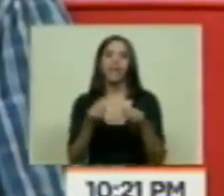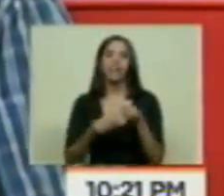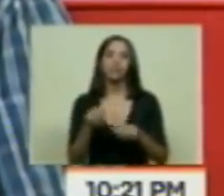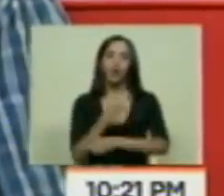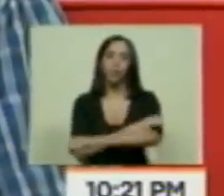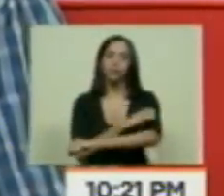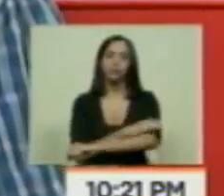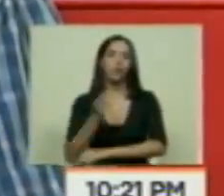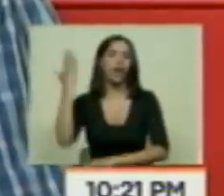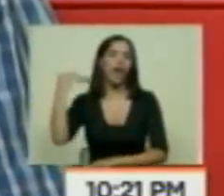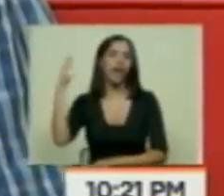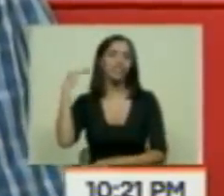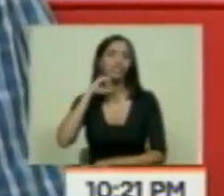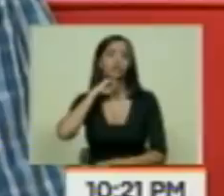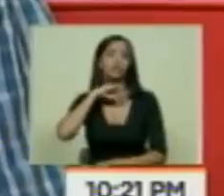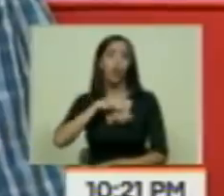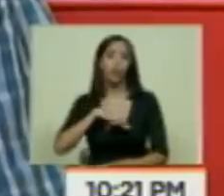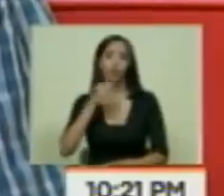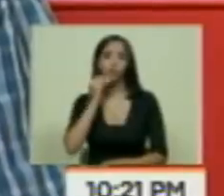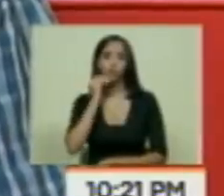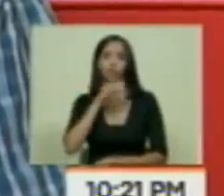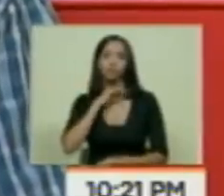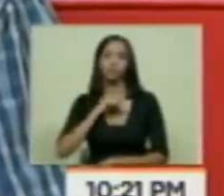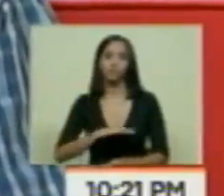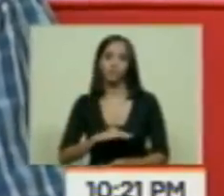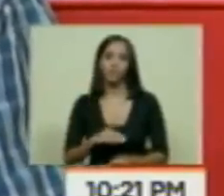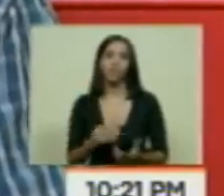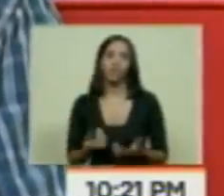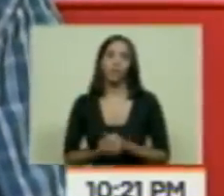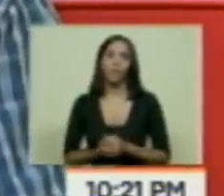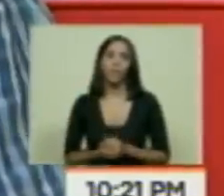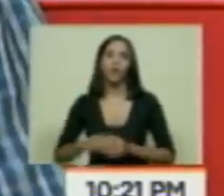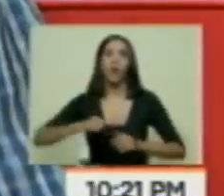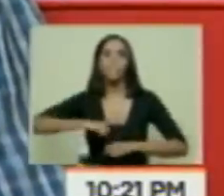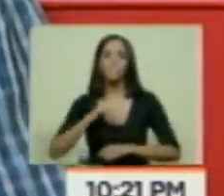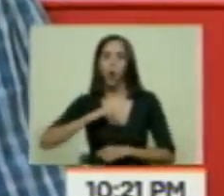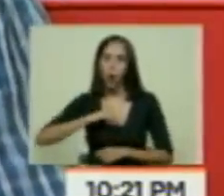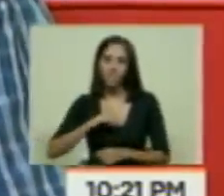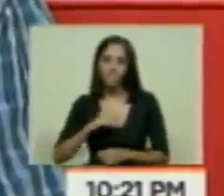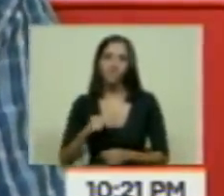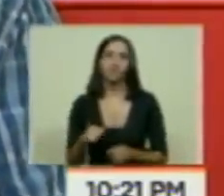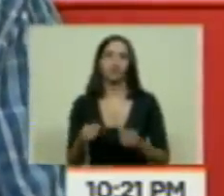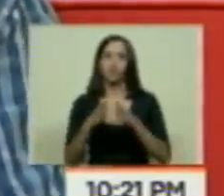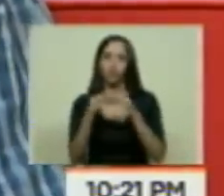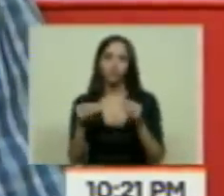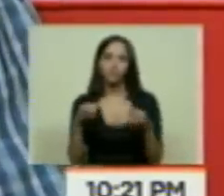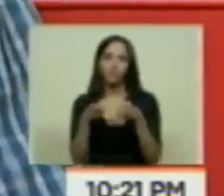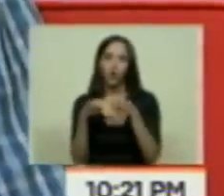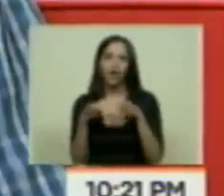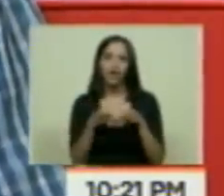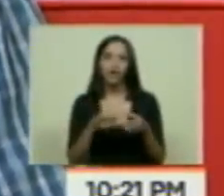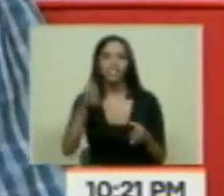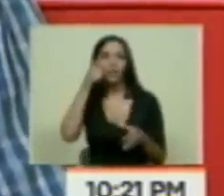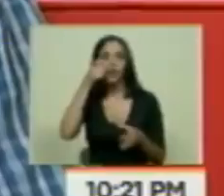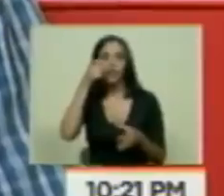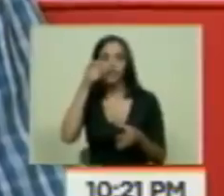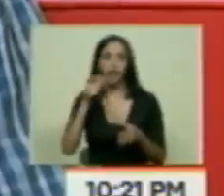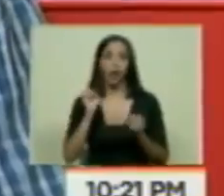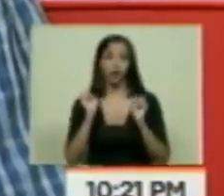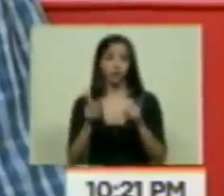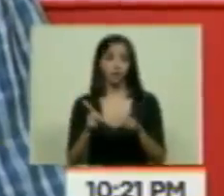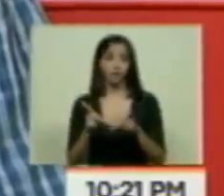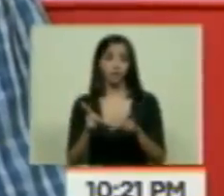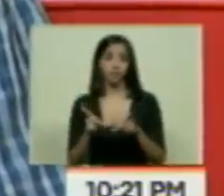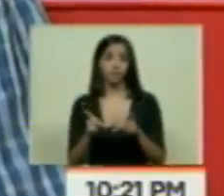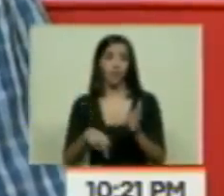República por la DC, por los pesiscos. por los organismos de seguridad de Estado, ¿ok?